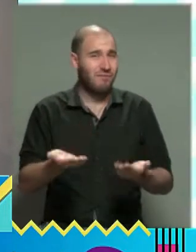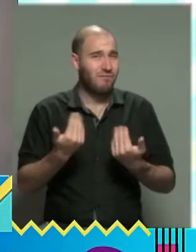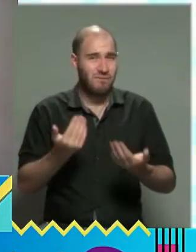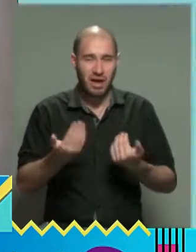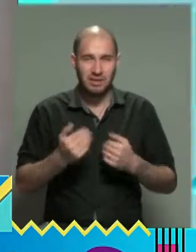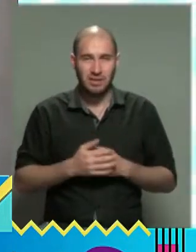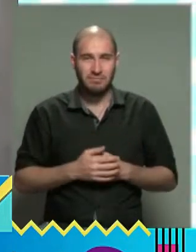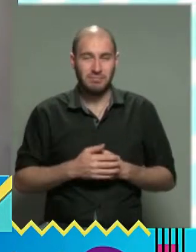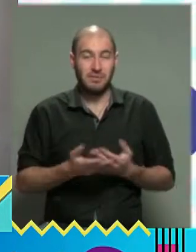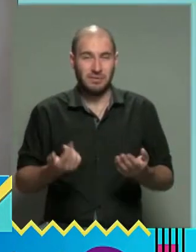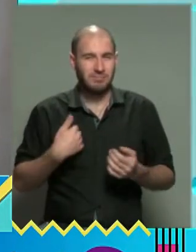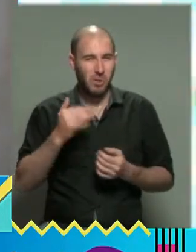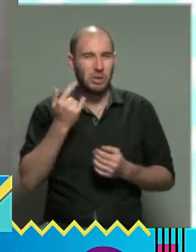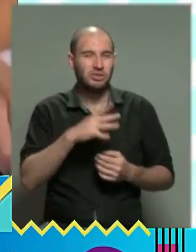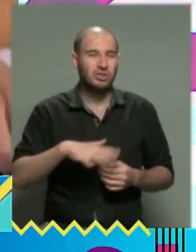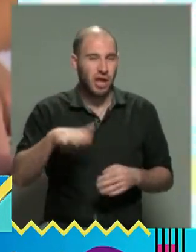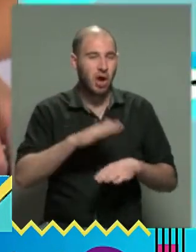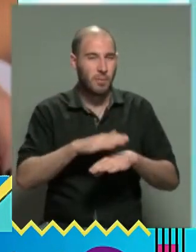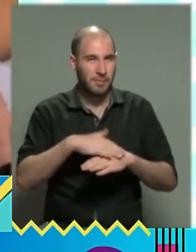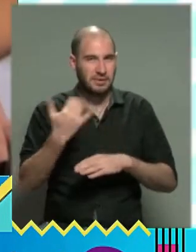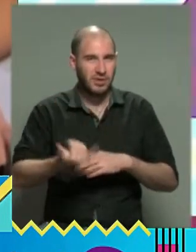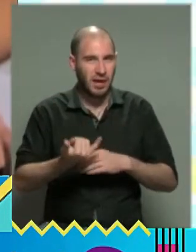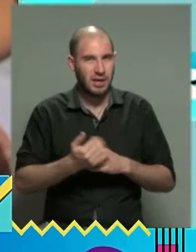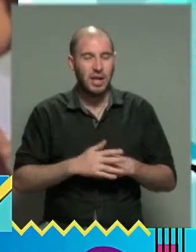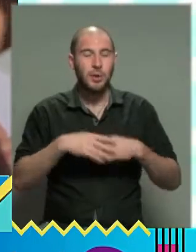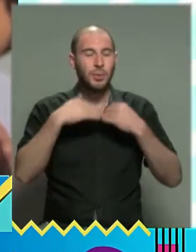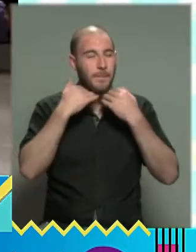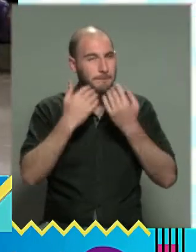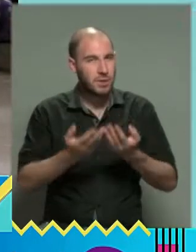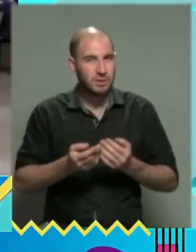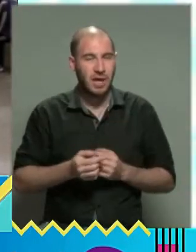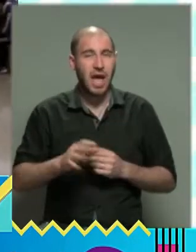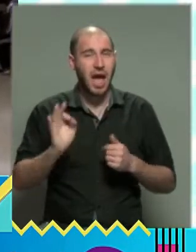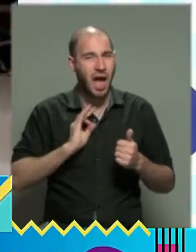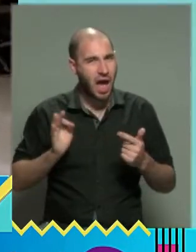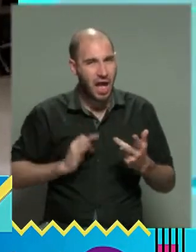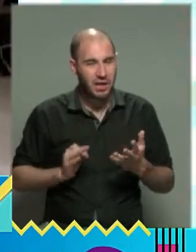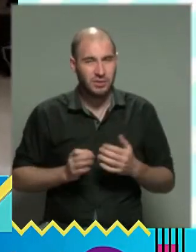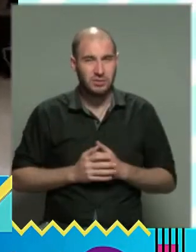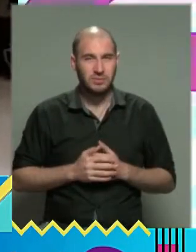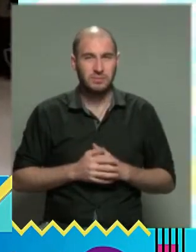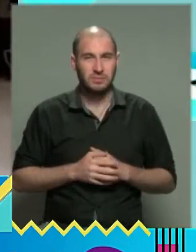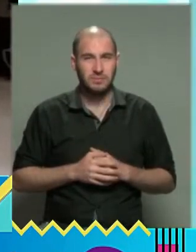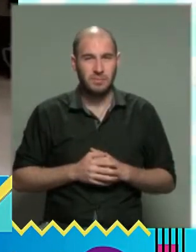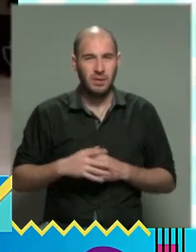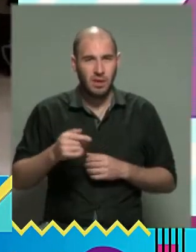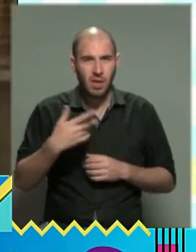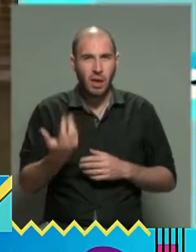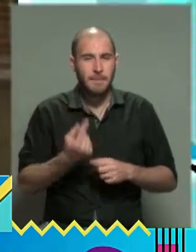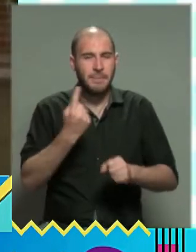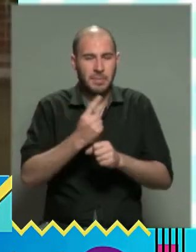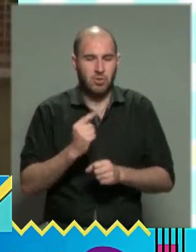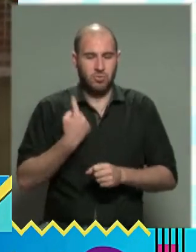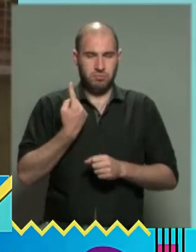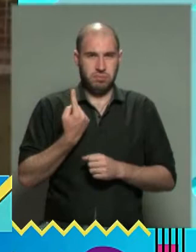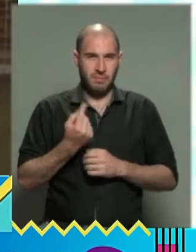hacer, pero yo veo una sociedad comprometida, a pesar de muchos años de buscar priorizar lo